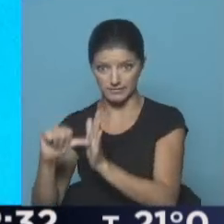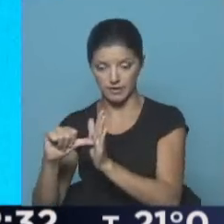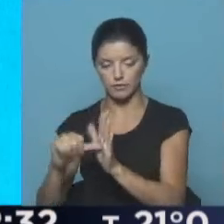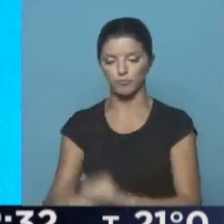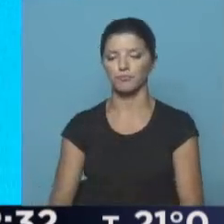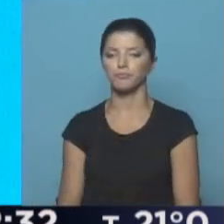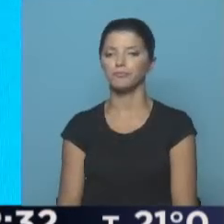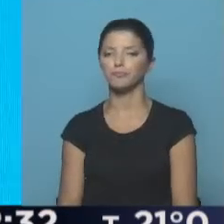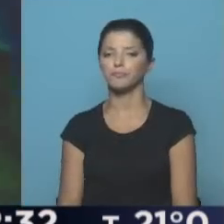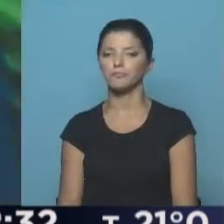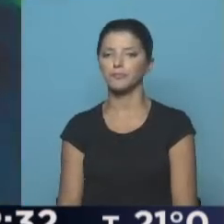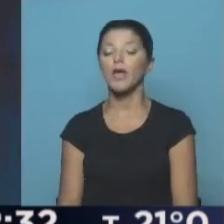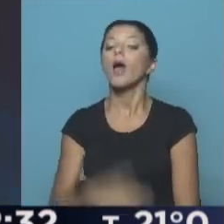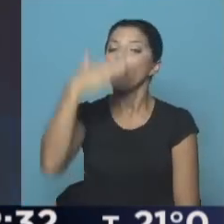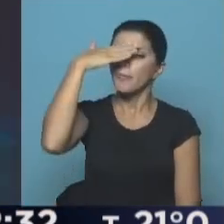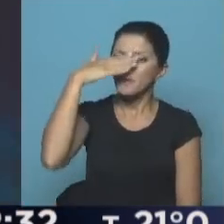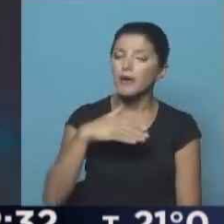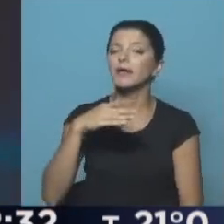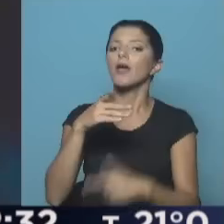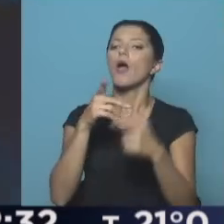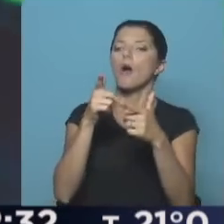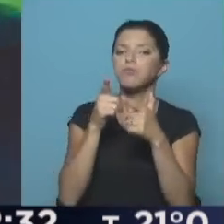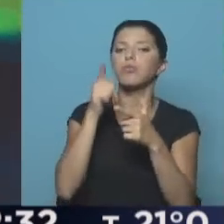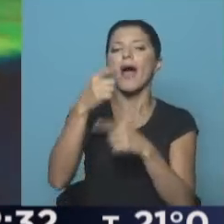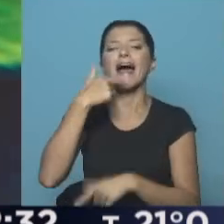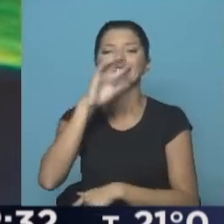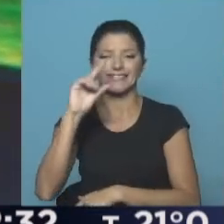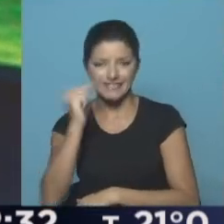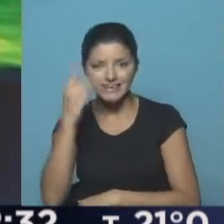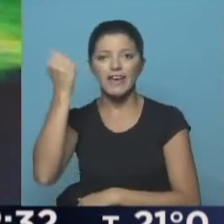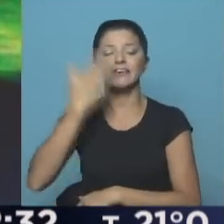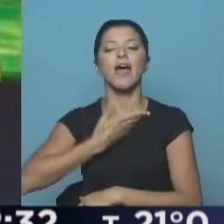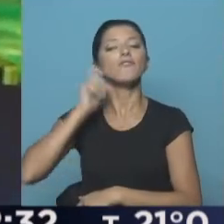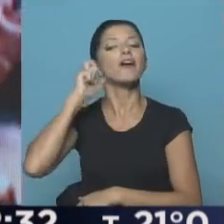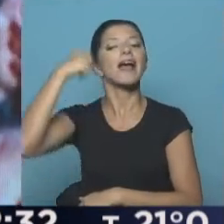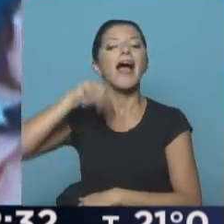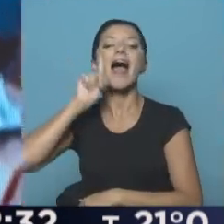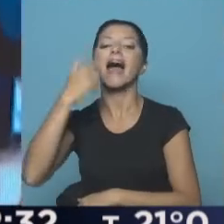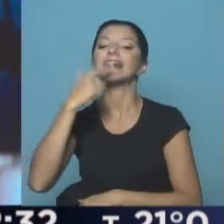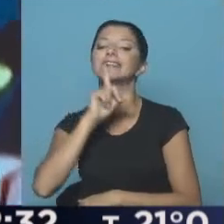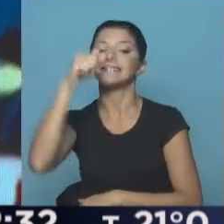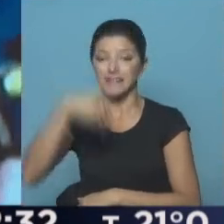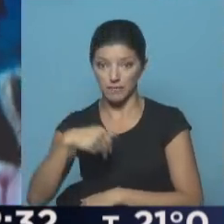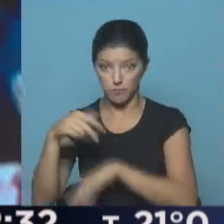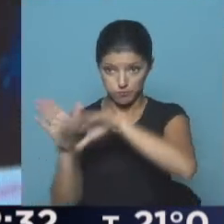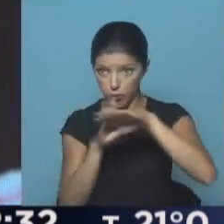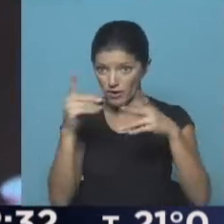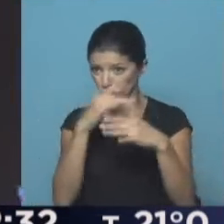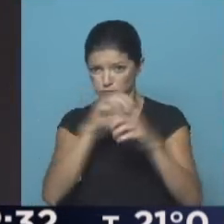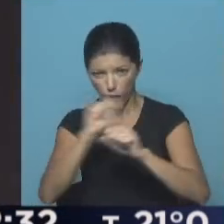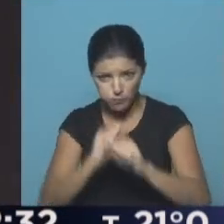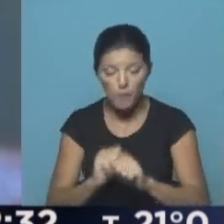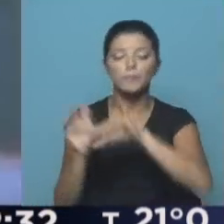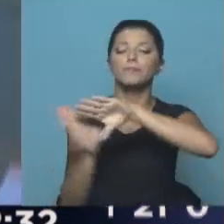de los ataques a Siria y Afganistán ordenados por el gobierno de los Estados Unidos, el gobierno de Donald Trump, desde Corea del Norte y a través de uno de sus